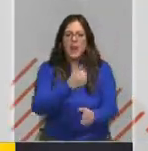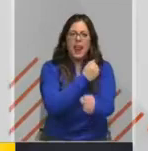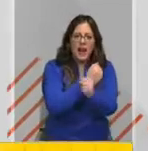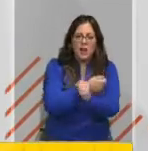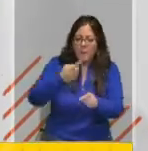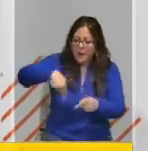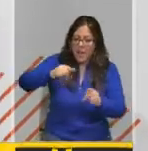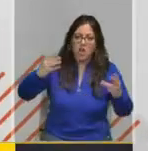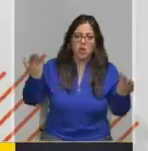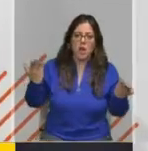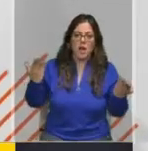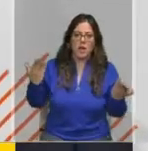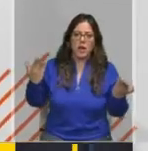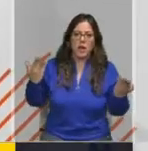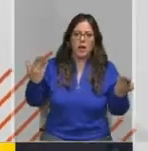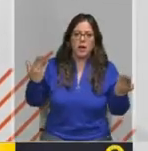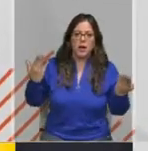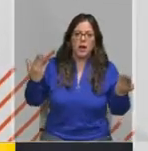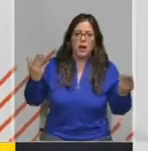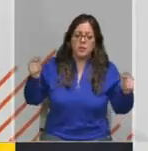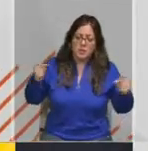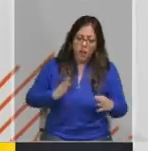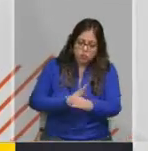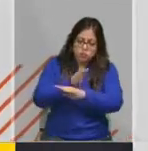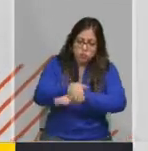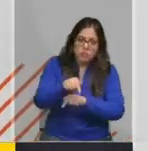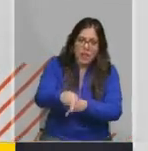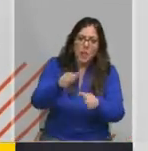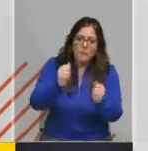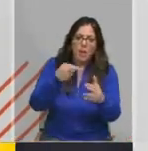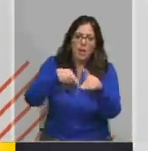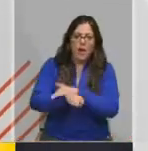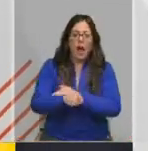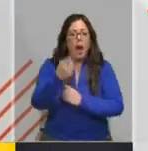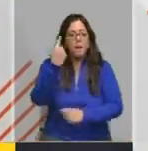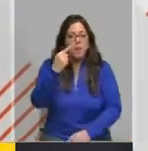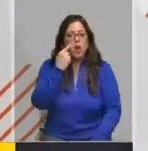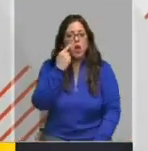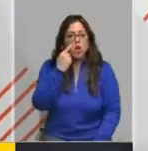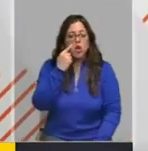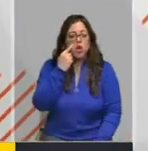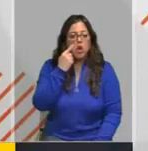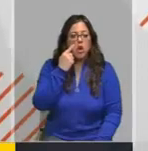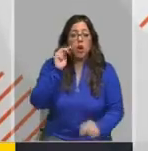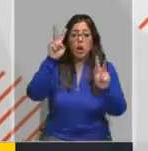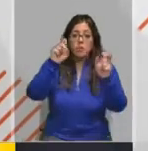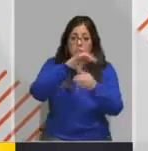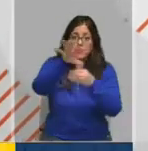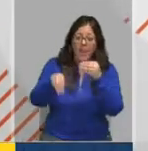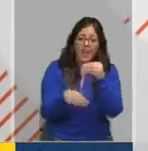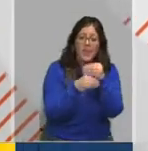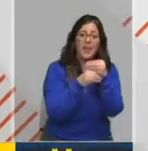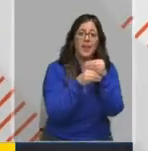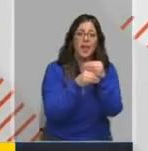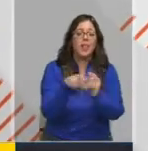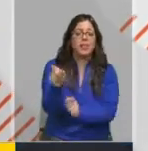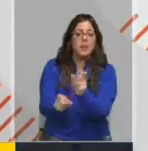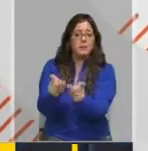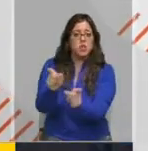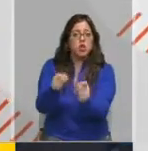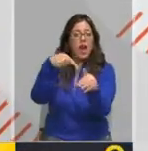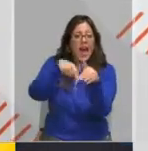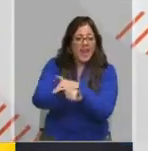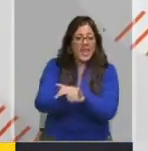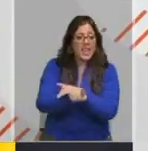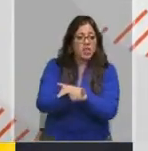concurrieran hasta este sector y se pudiera entrar. Lo que sí, como antecedente adicional a eso, es que las personas que estaban al interior